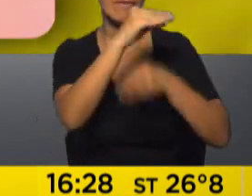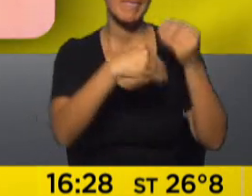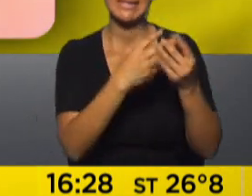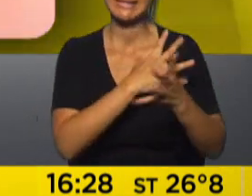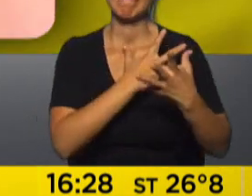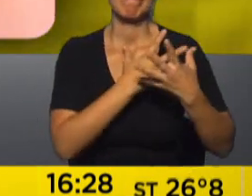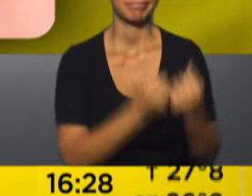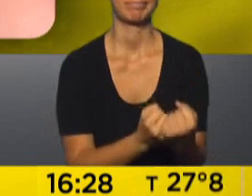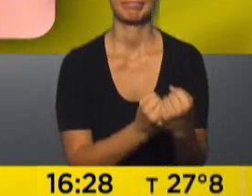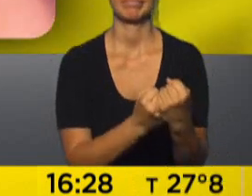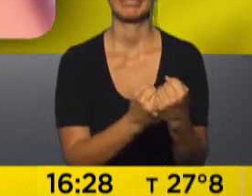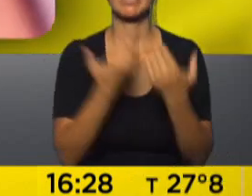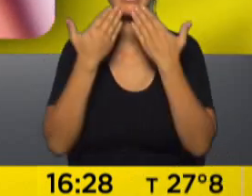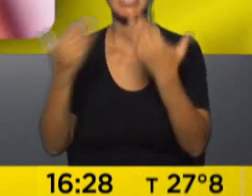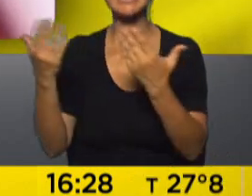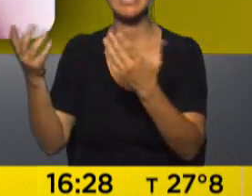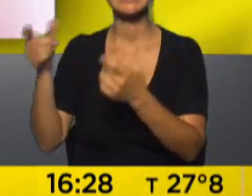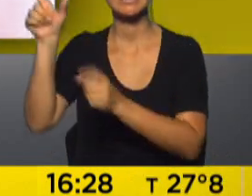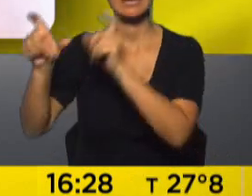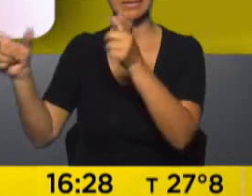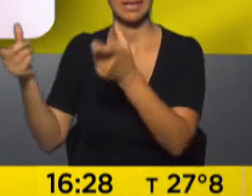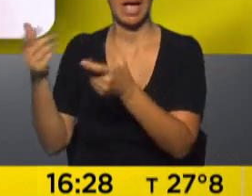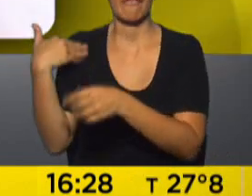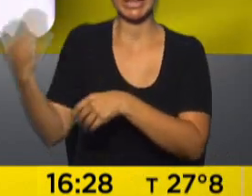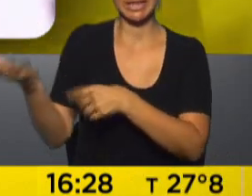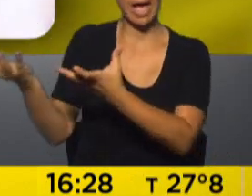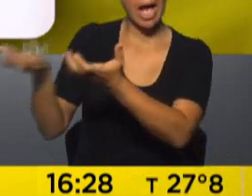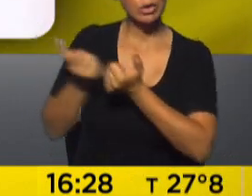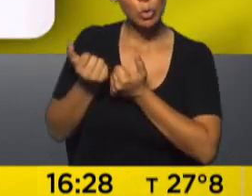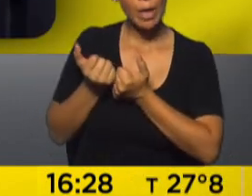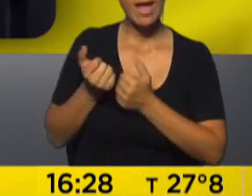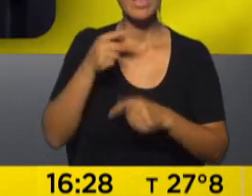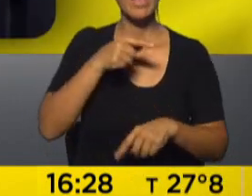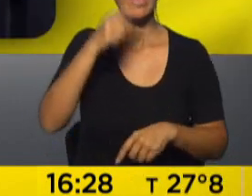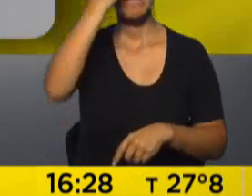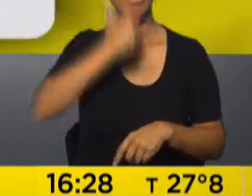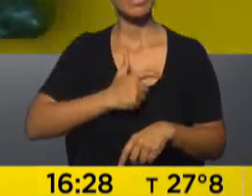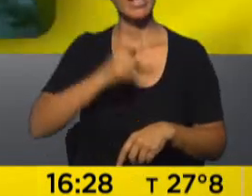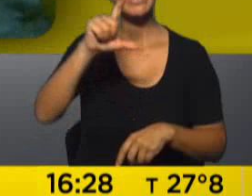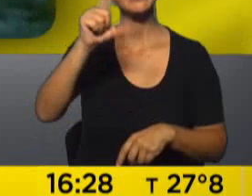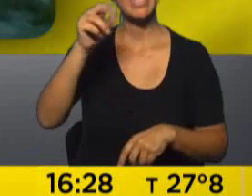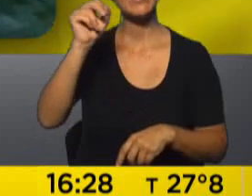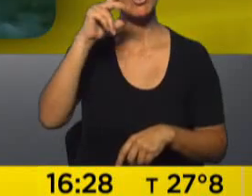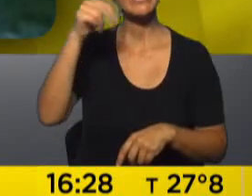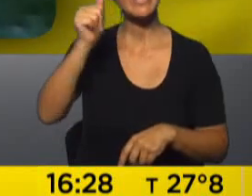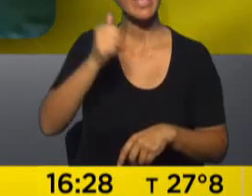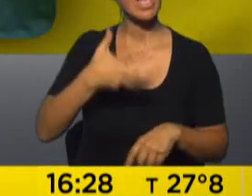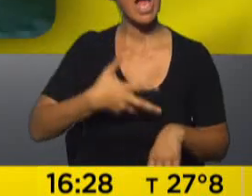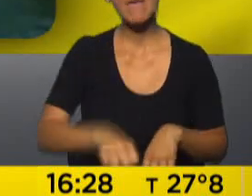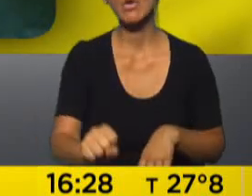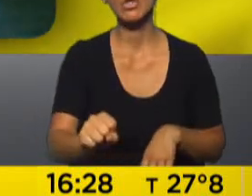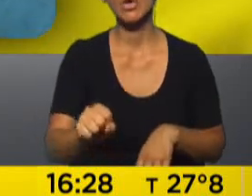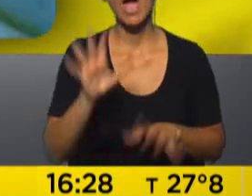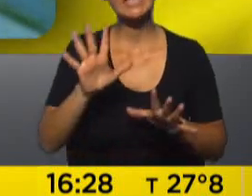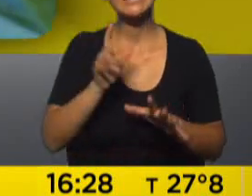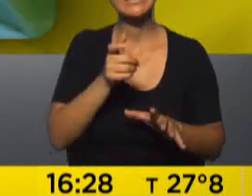Con ayuda de una vecina que puso en riesgo su trabajo, Carolina decidió abortar y se transformó en una asesina, uno de los tantos